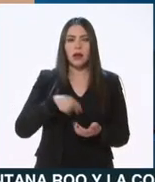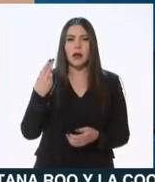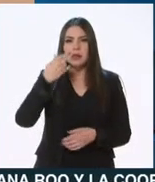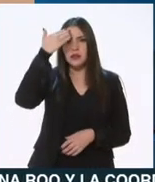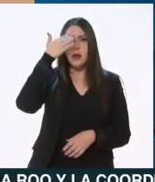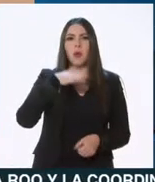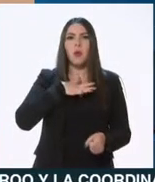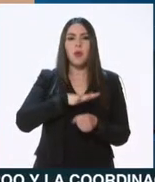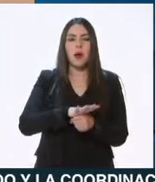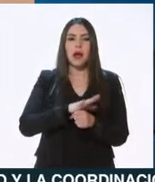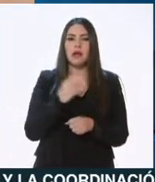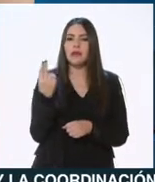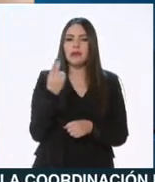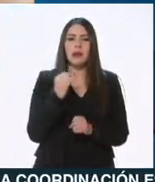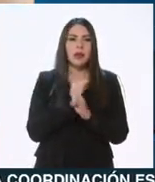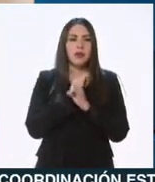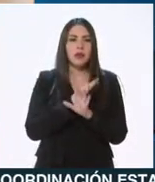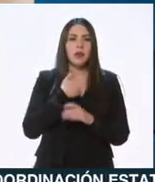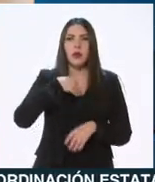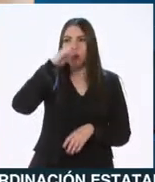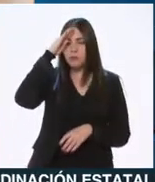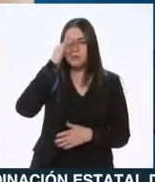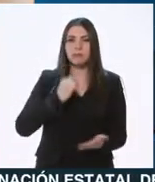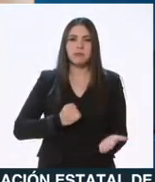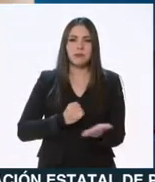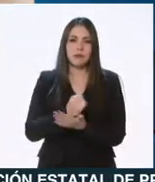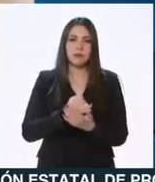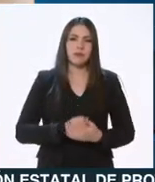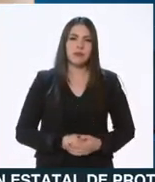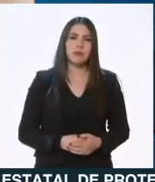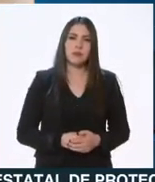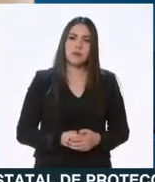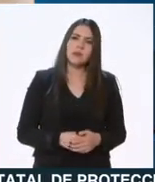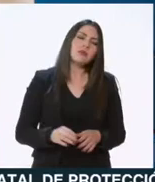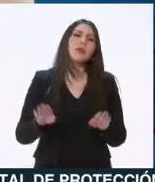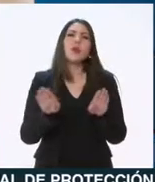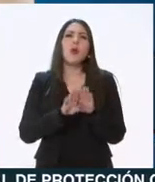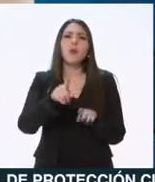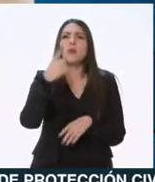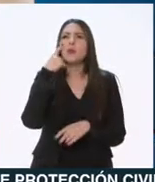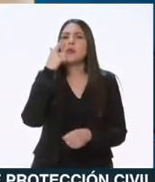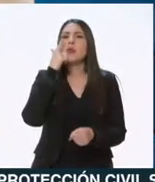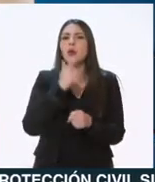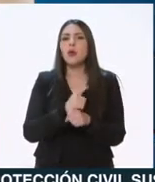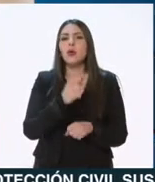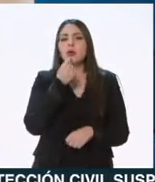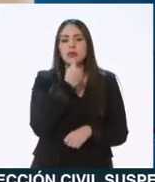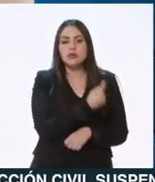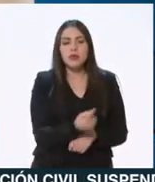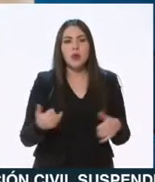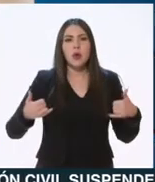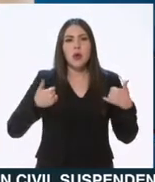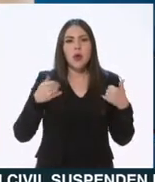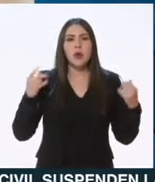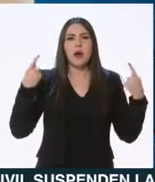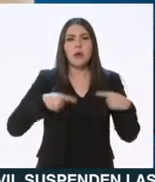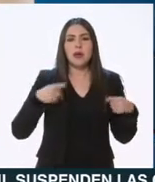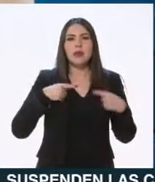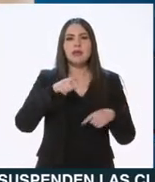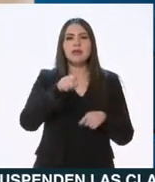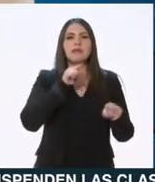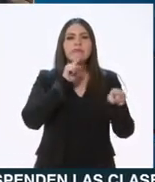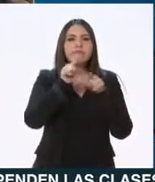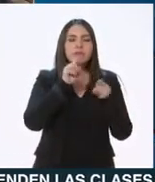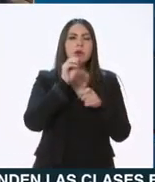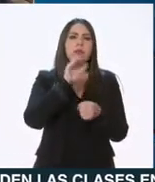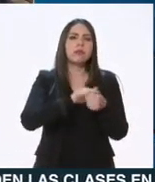poder tomar una decisión. ¿Cómo podemos detectar que un menor, un adolescente o una persona está siendo acosada a través